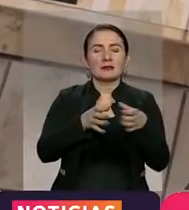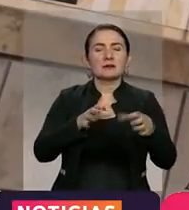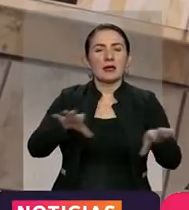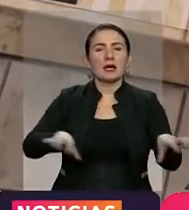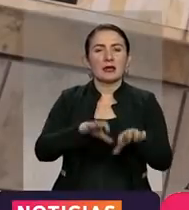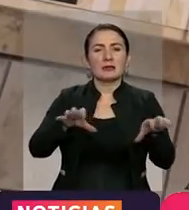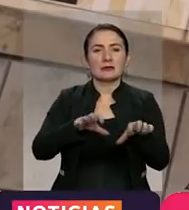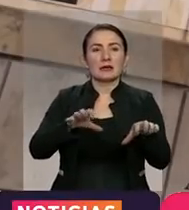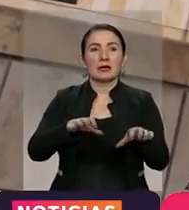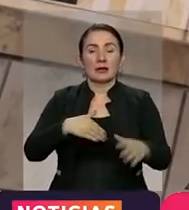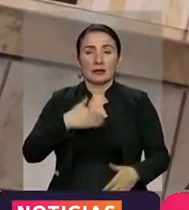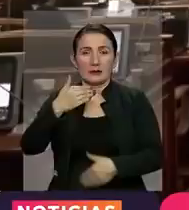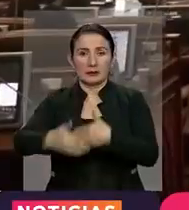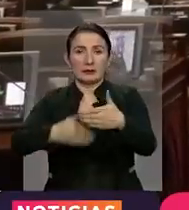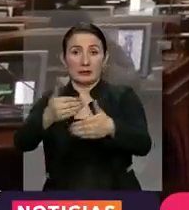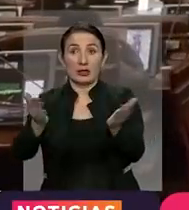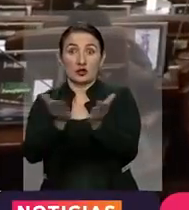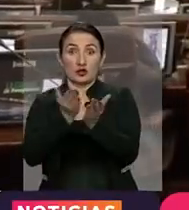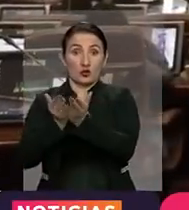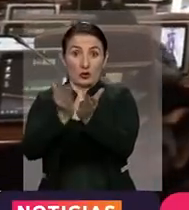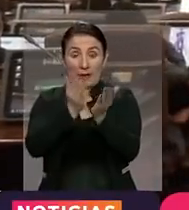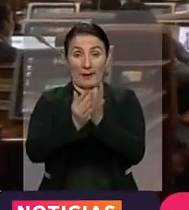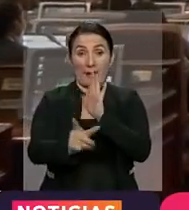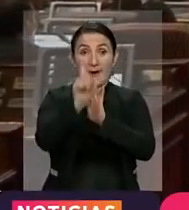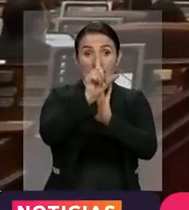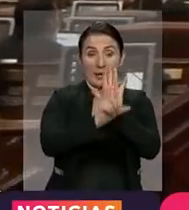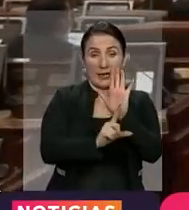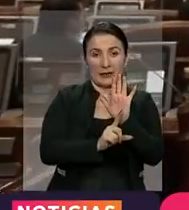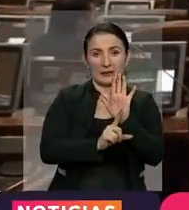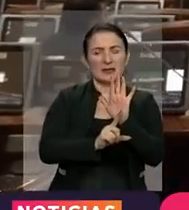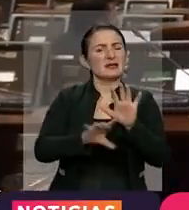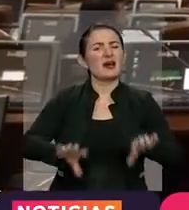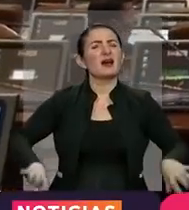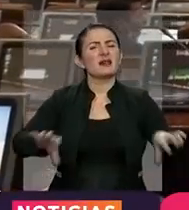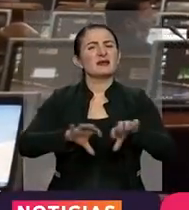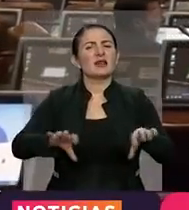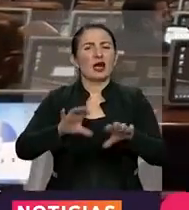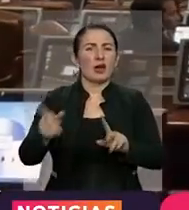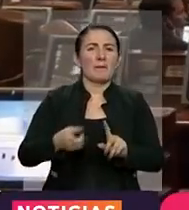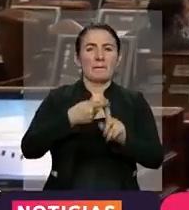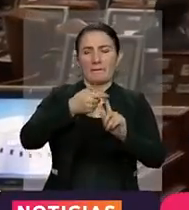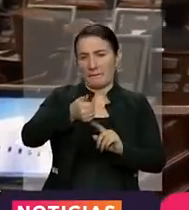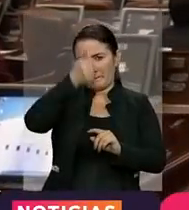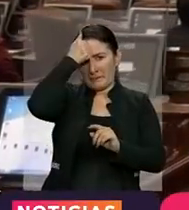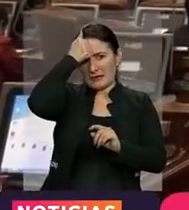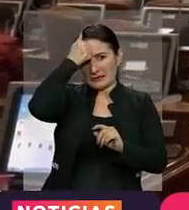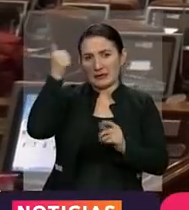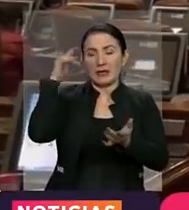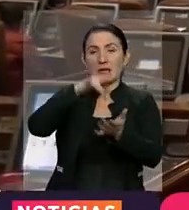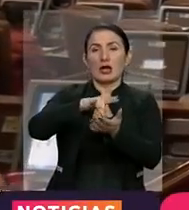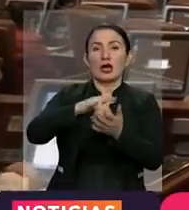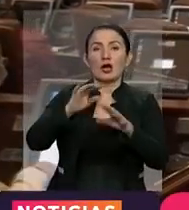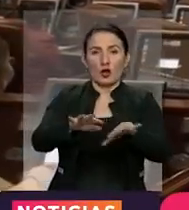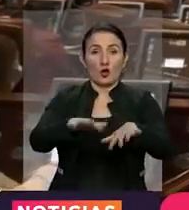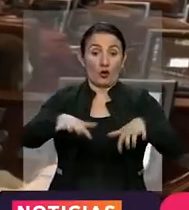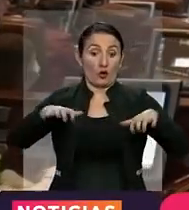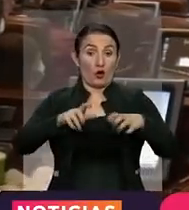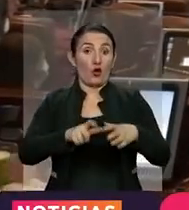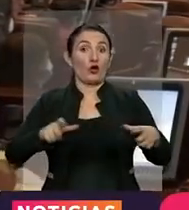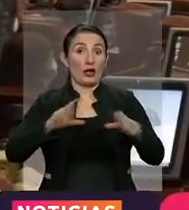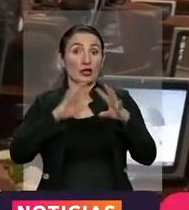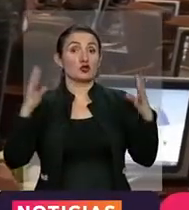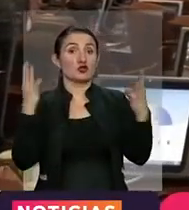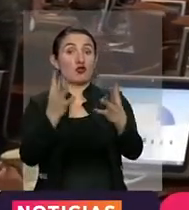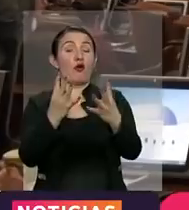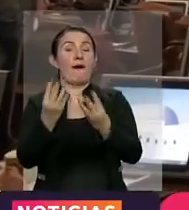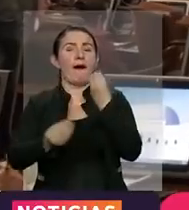que las sesiones donde se estudiaran y aprobaran leyes estatutarias se debía priorizar la presencialidad y el Congreso trabajó en ese